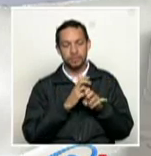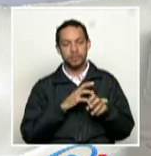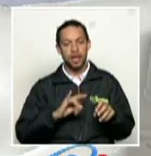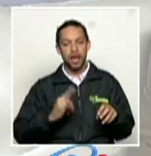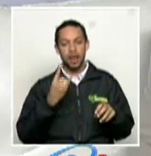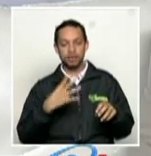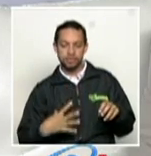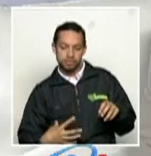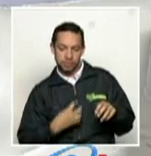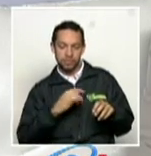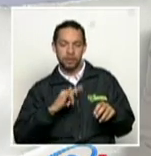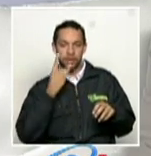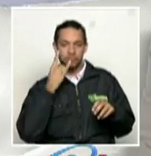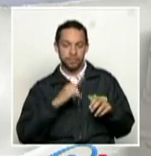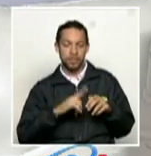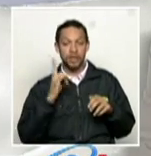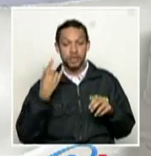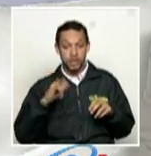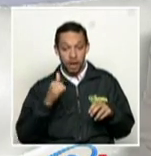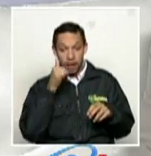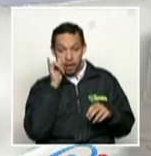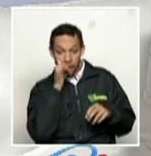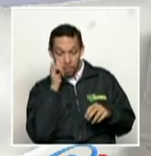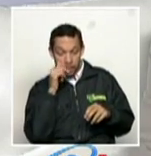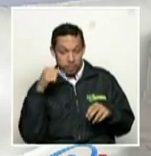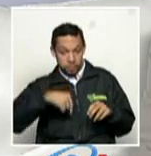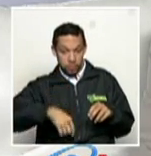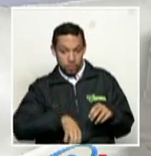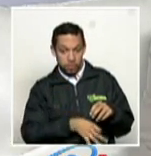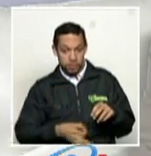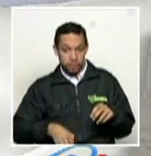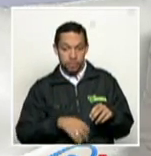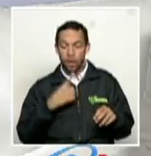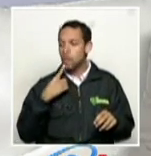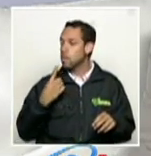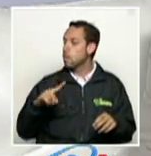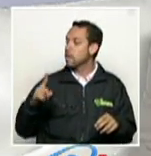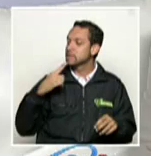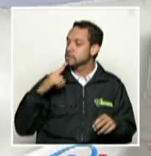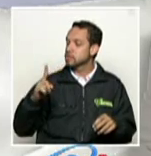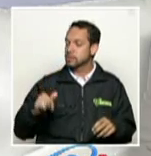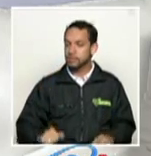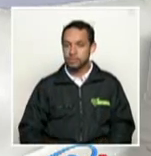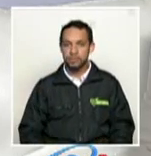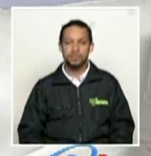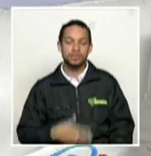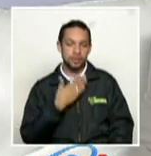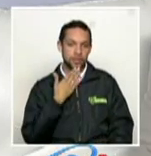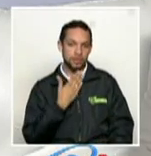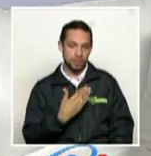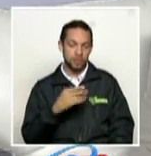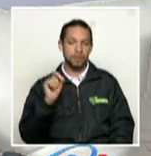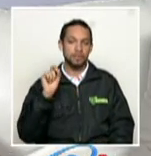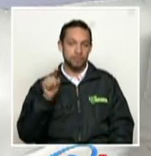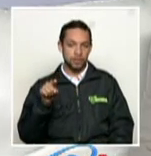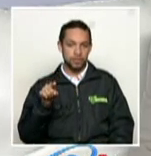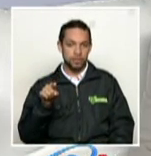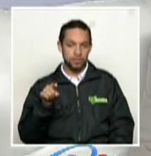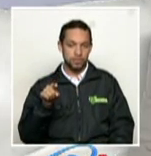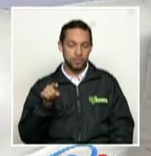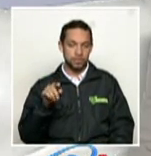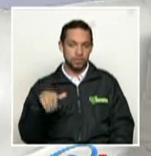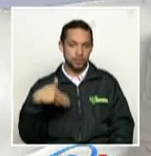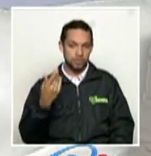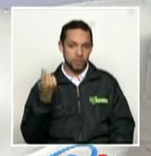hicieron ya le hicieron la colonoscopia? Ay, la verdad no sé, doctor. Bueno, muchas gracias por su pregunta. Después de